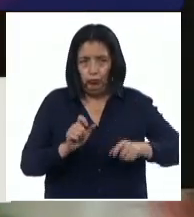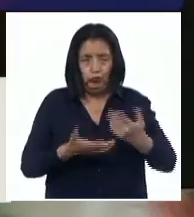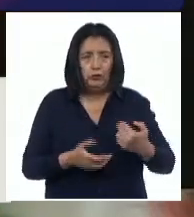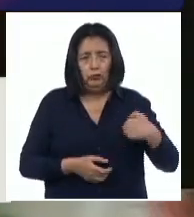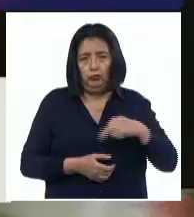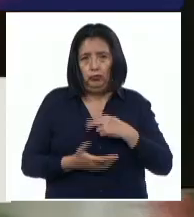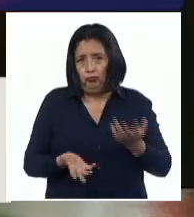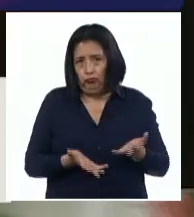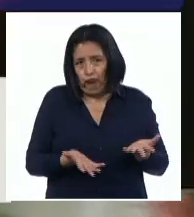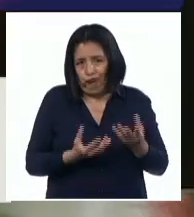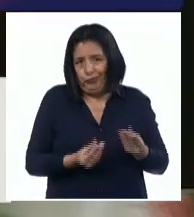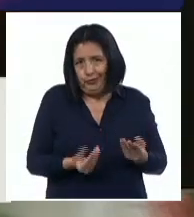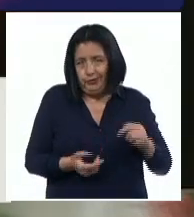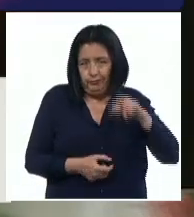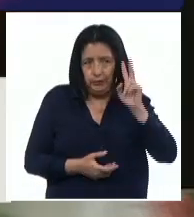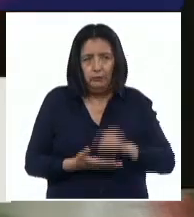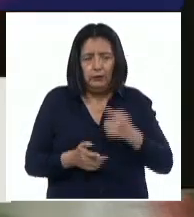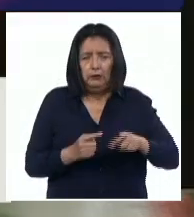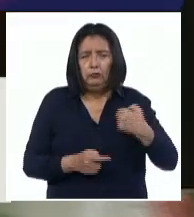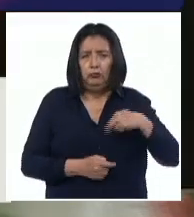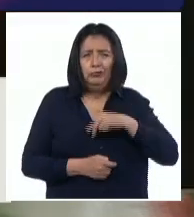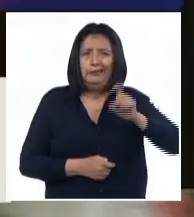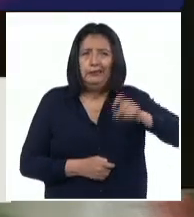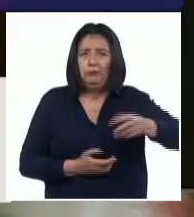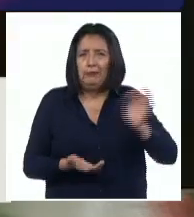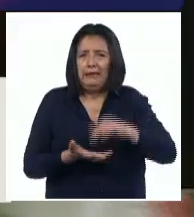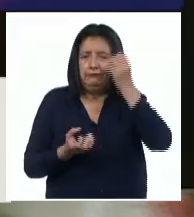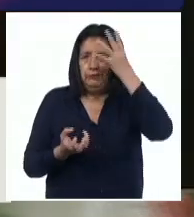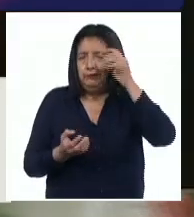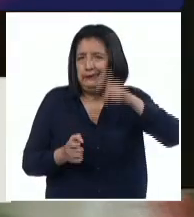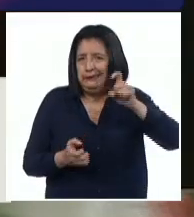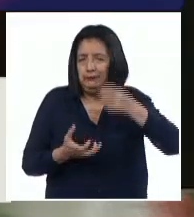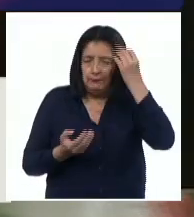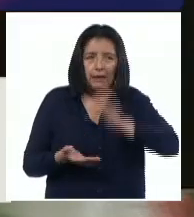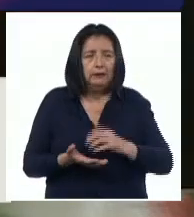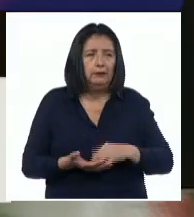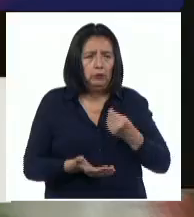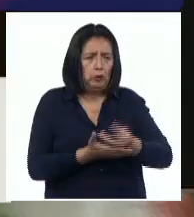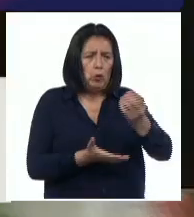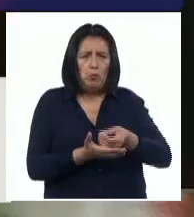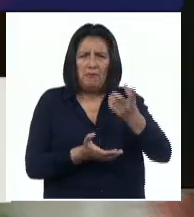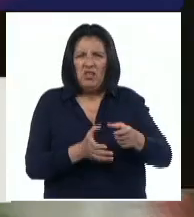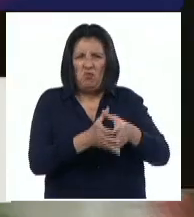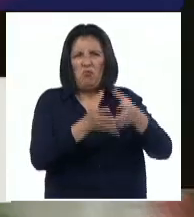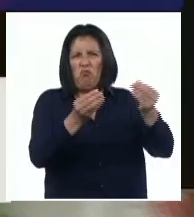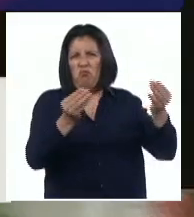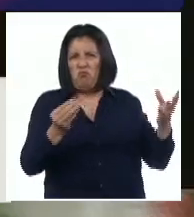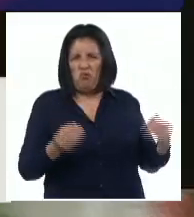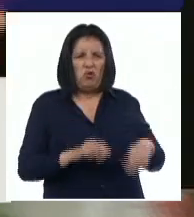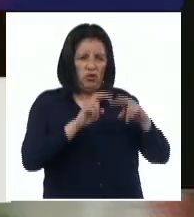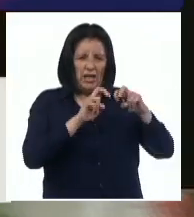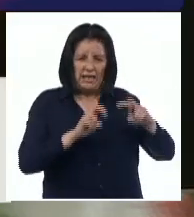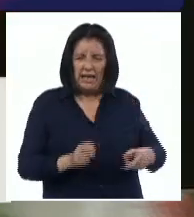las que realizamos aquí en el Perú. Pero dijimos, necesitamos más información. Hemos hecho una adquisición muy grande de